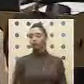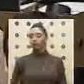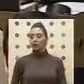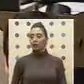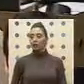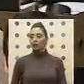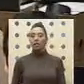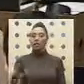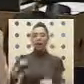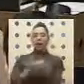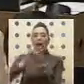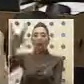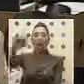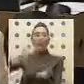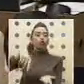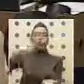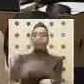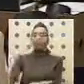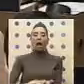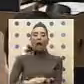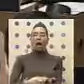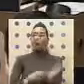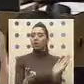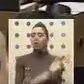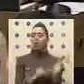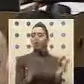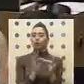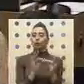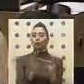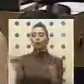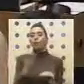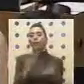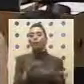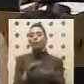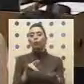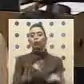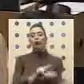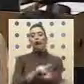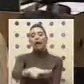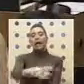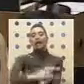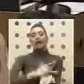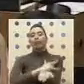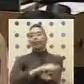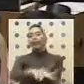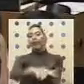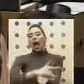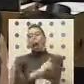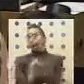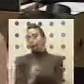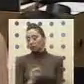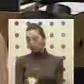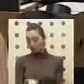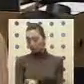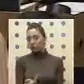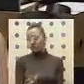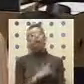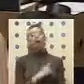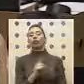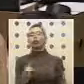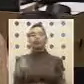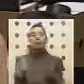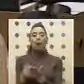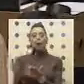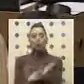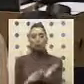los aviones, que como usted sabe, no usan las carreteras. Quedaron exentos, señor